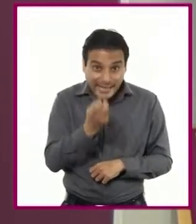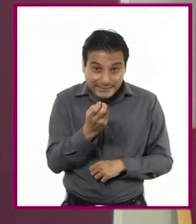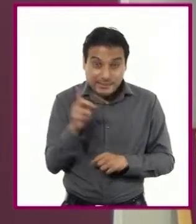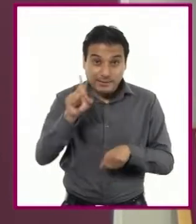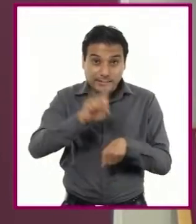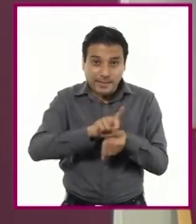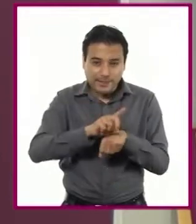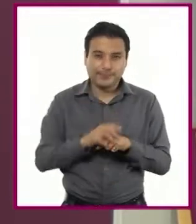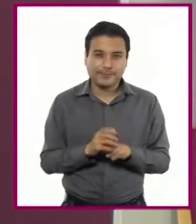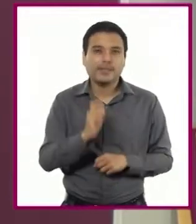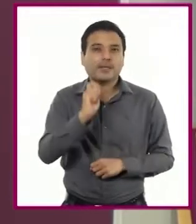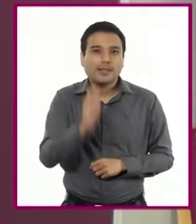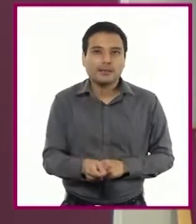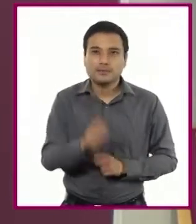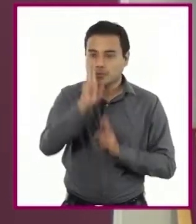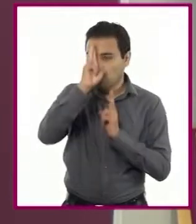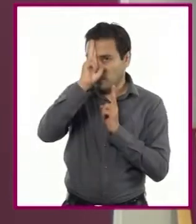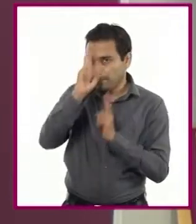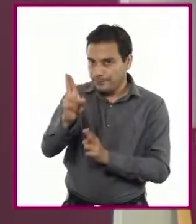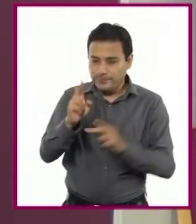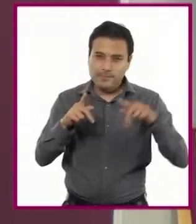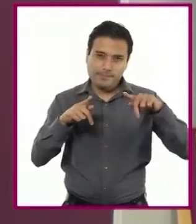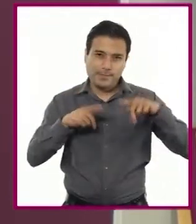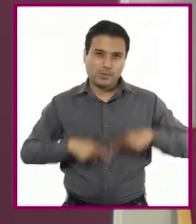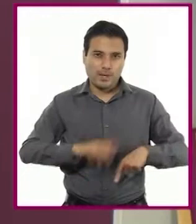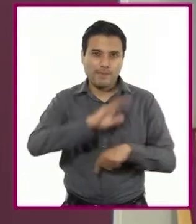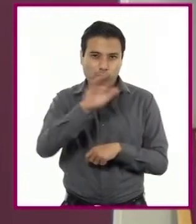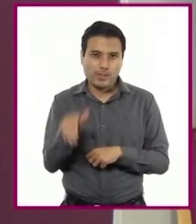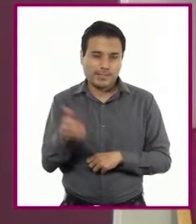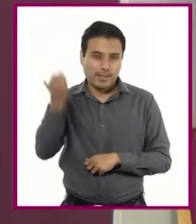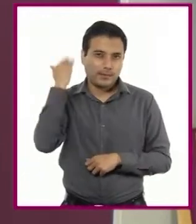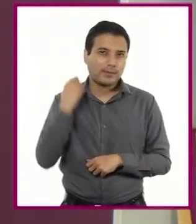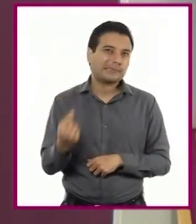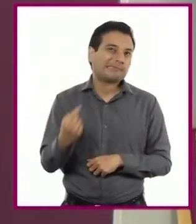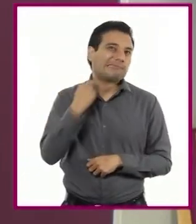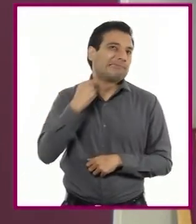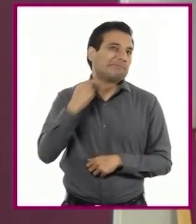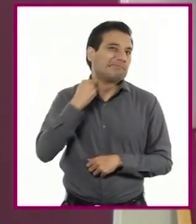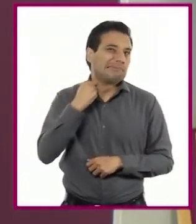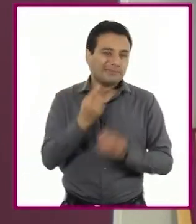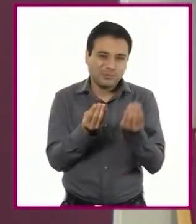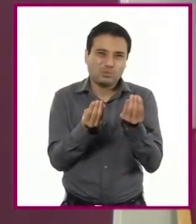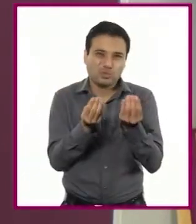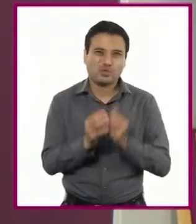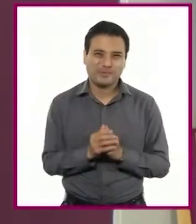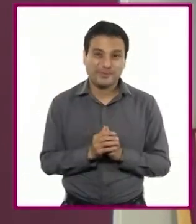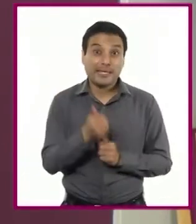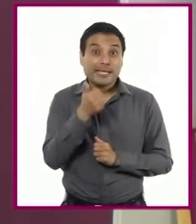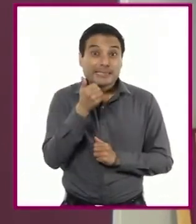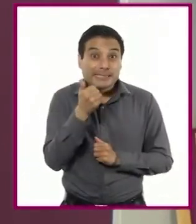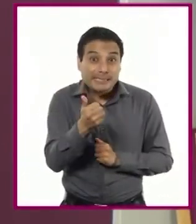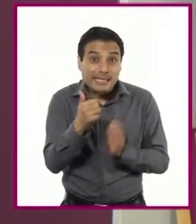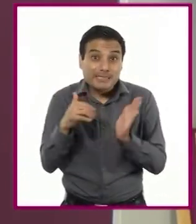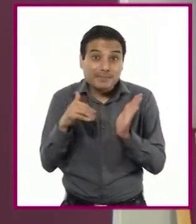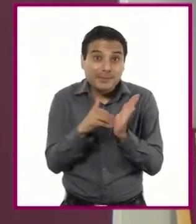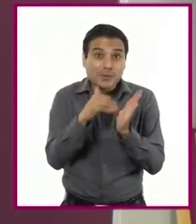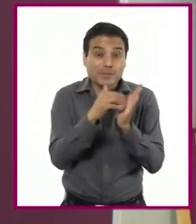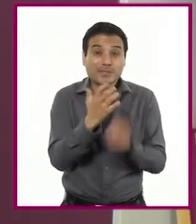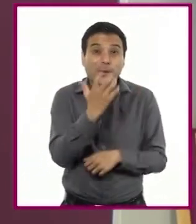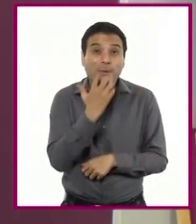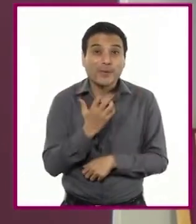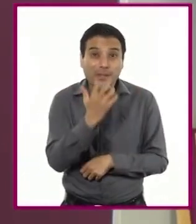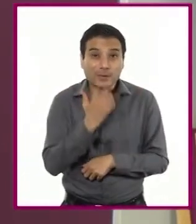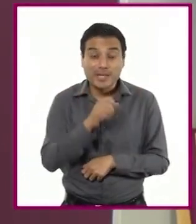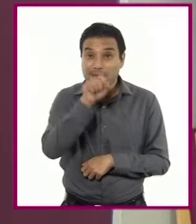víctimas y un recuerdo del genocidio que resultó en la aniquilación de 6 millones de judíos y